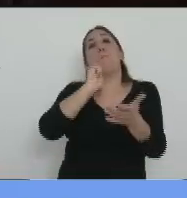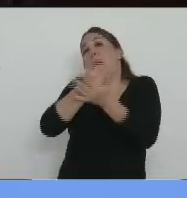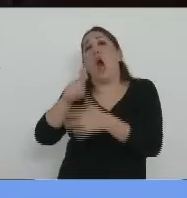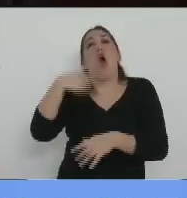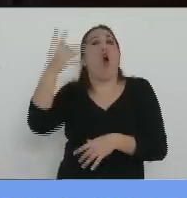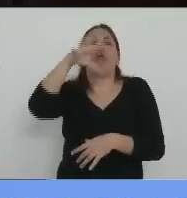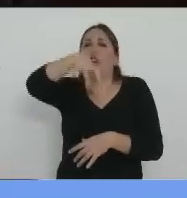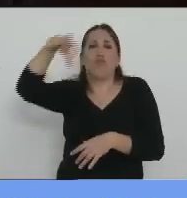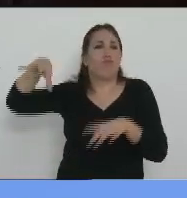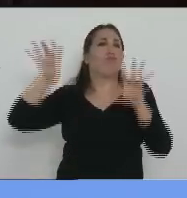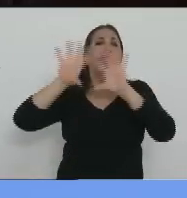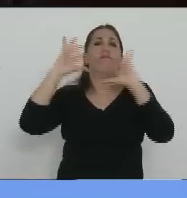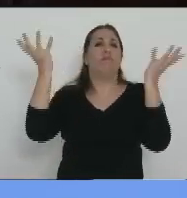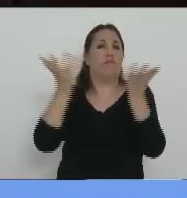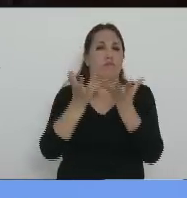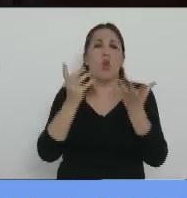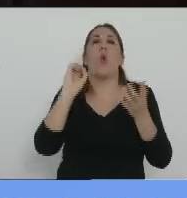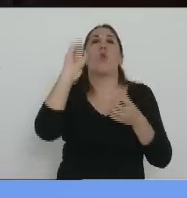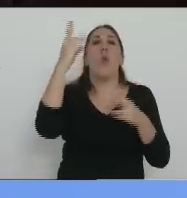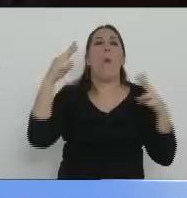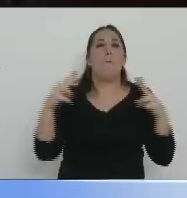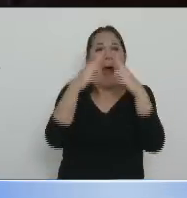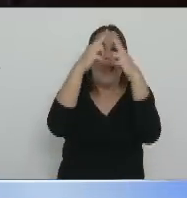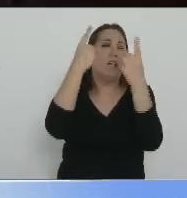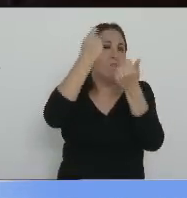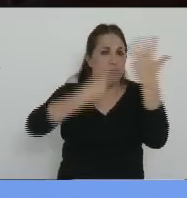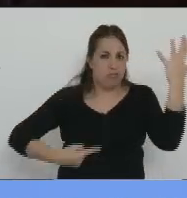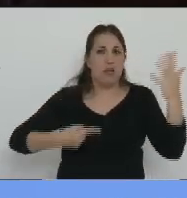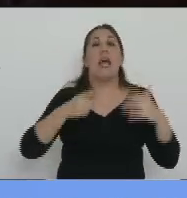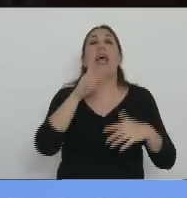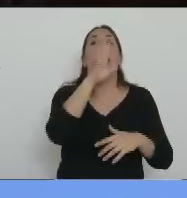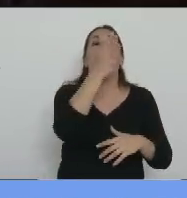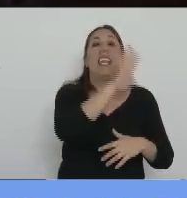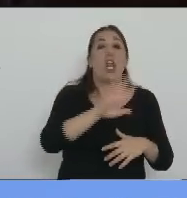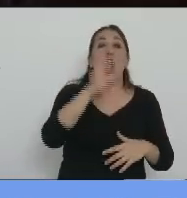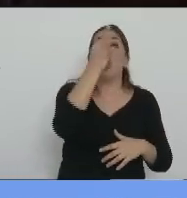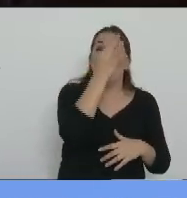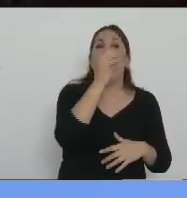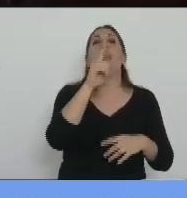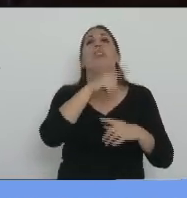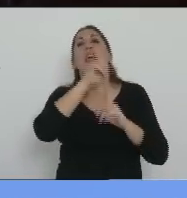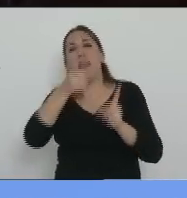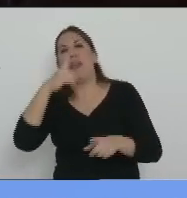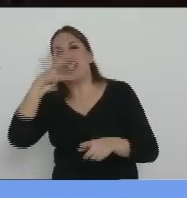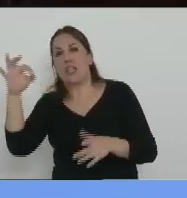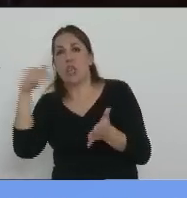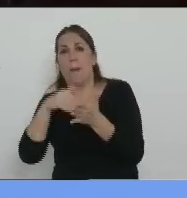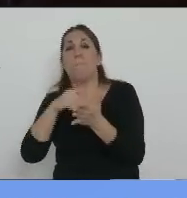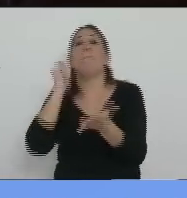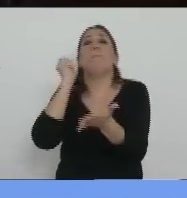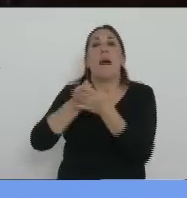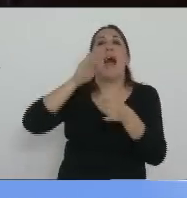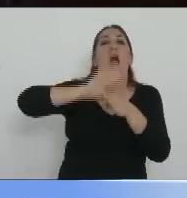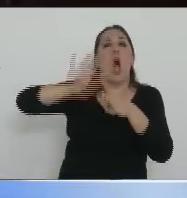internacionales club parís y demás 520 y 700 millones pago de deuda financiera de las